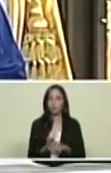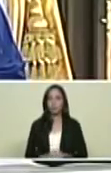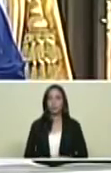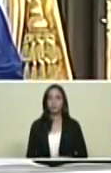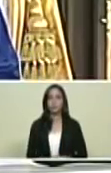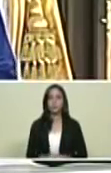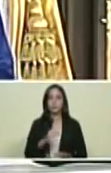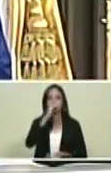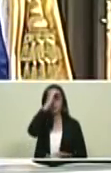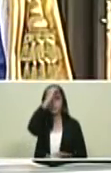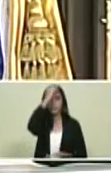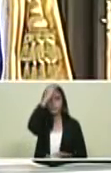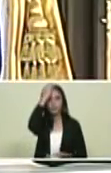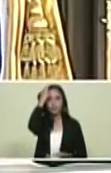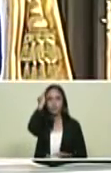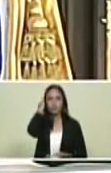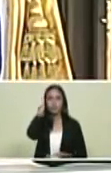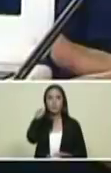Aquí está la canaimita, ¿ves?